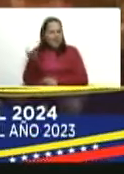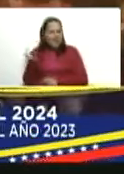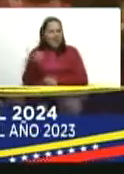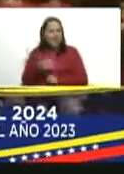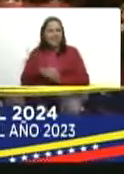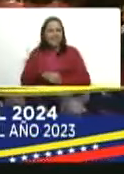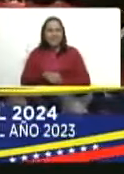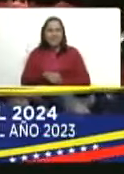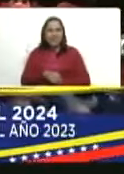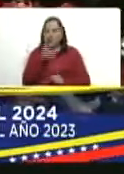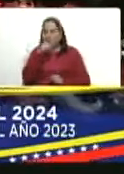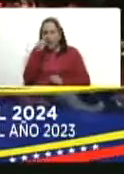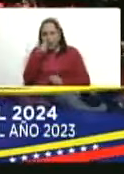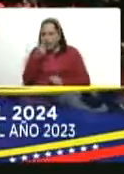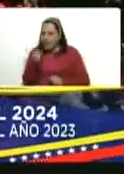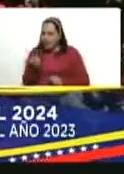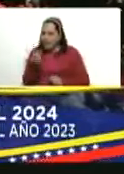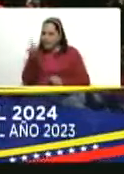No han almorzado, ¿verdad?